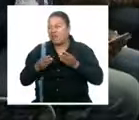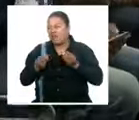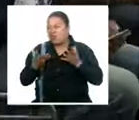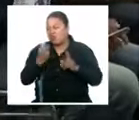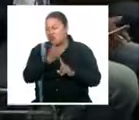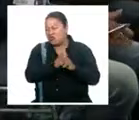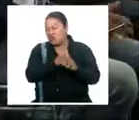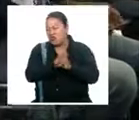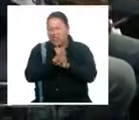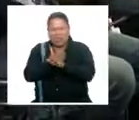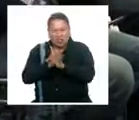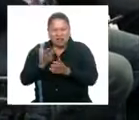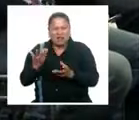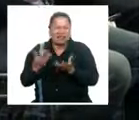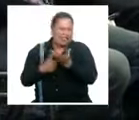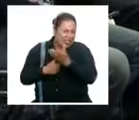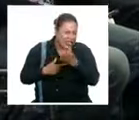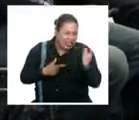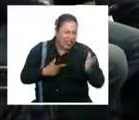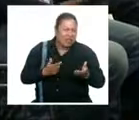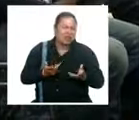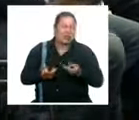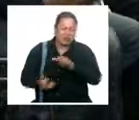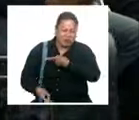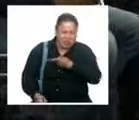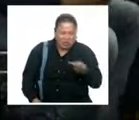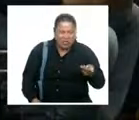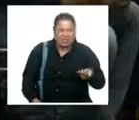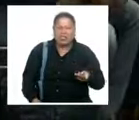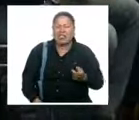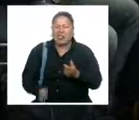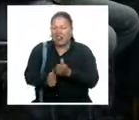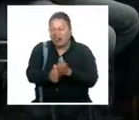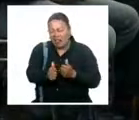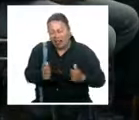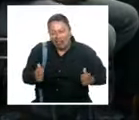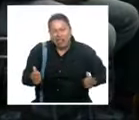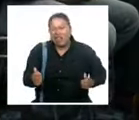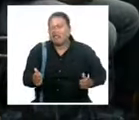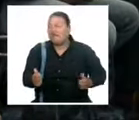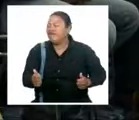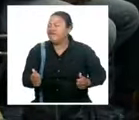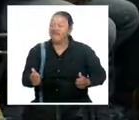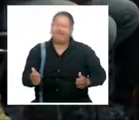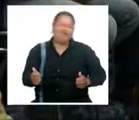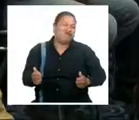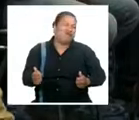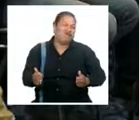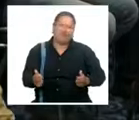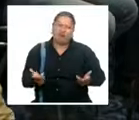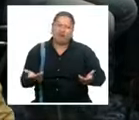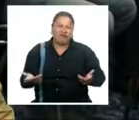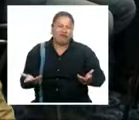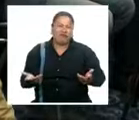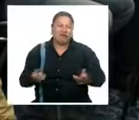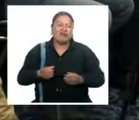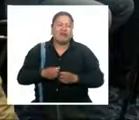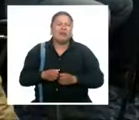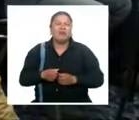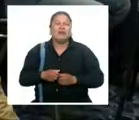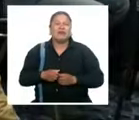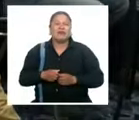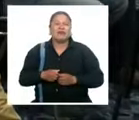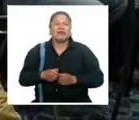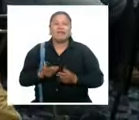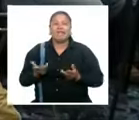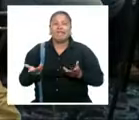por los problemas agrarios, por la pobreza, el rezago social que tiene. Y pues